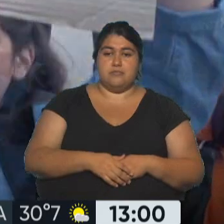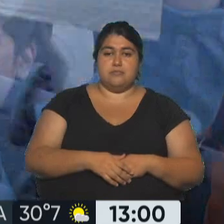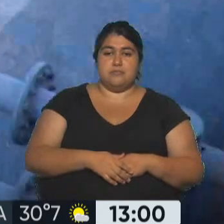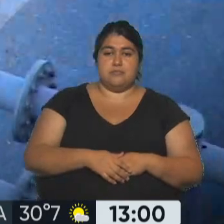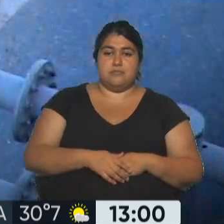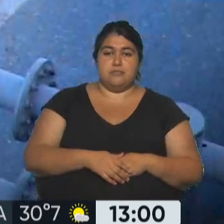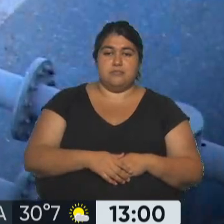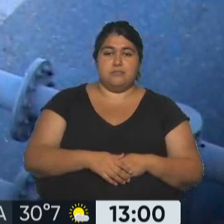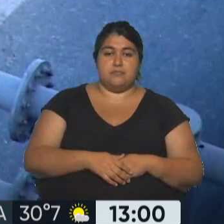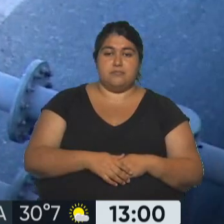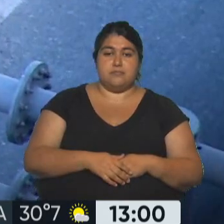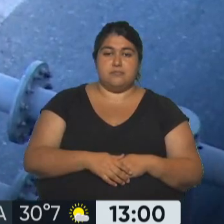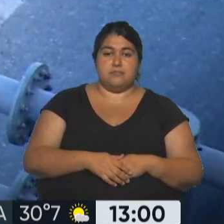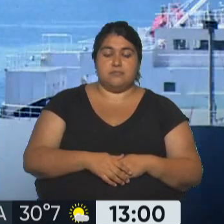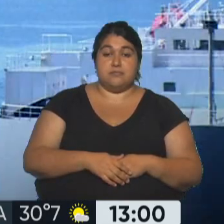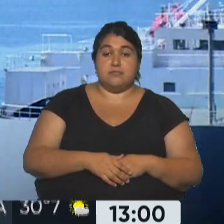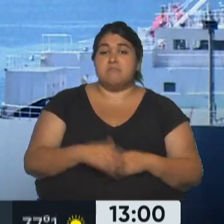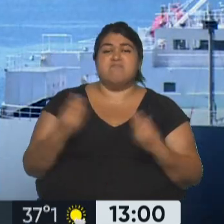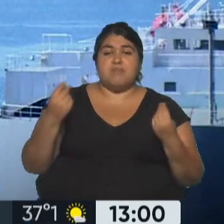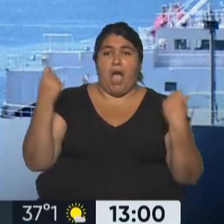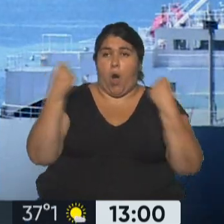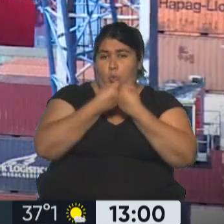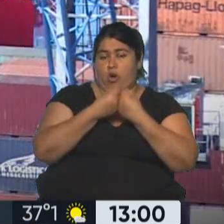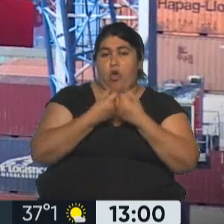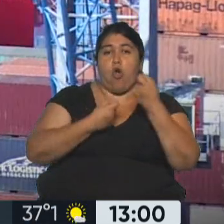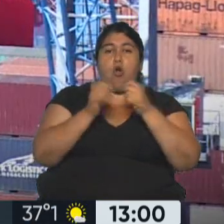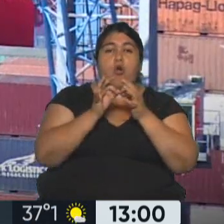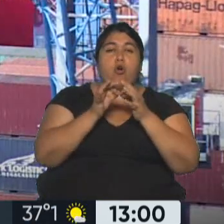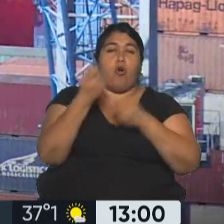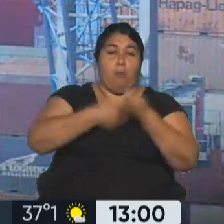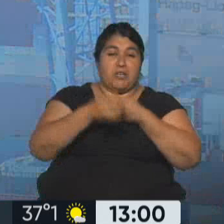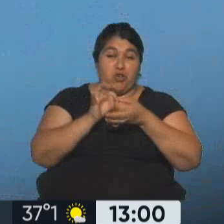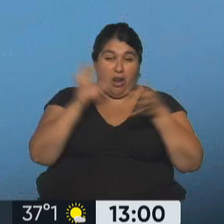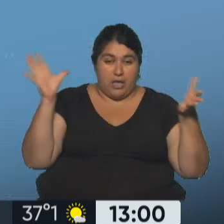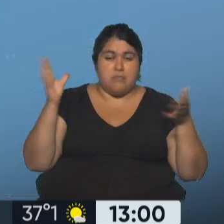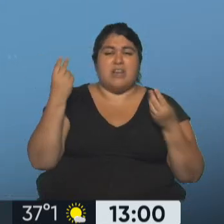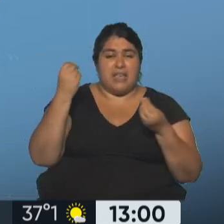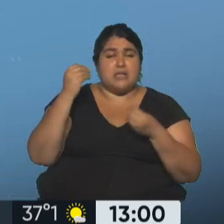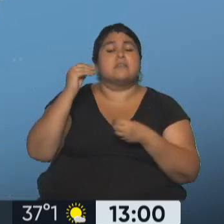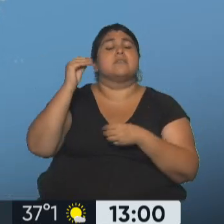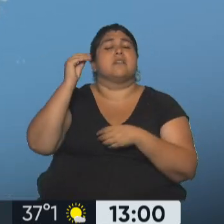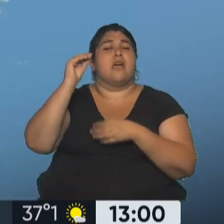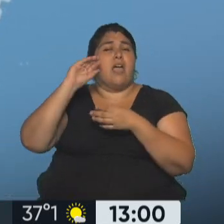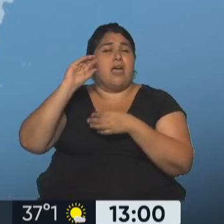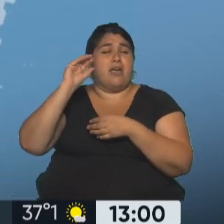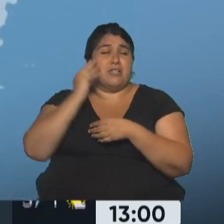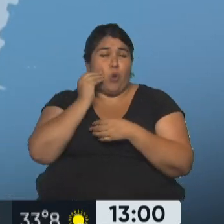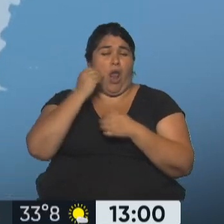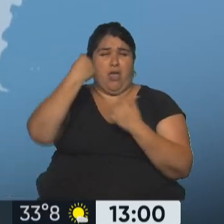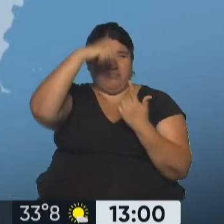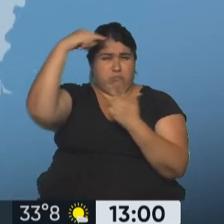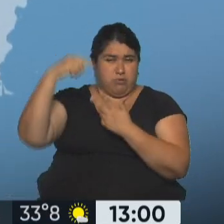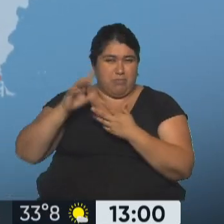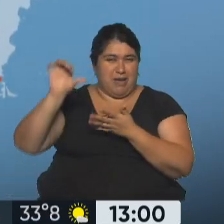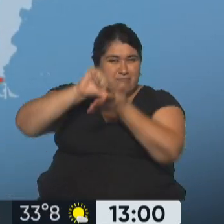que comer. Se trata de un acuerdo de libre comercio que también incluye a países como Australia, Brunei, Canadá, Malasia, México, Japón,